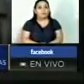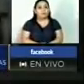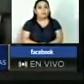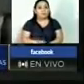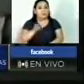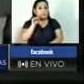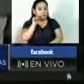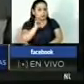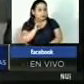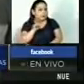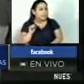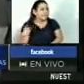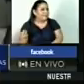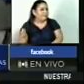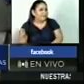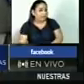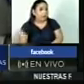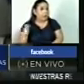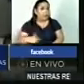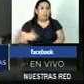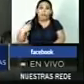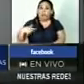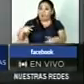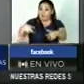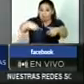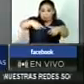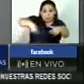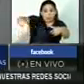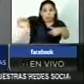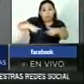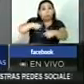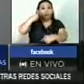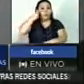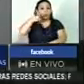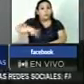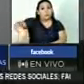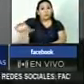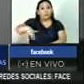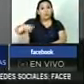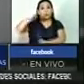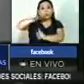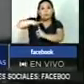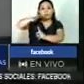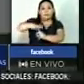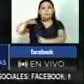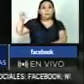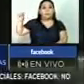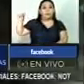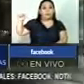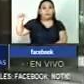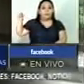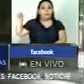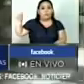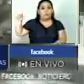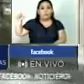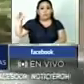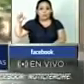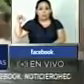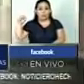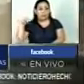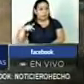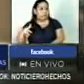Estos son los estragos que causaron las lluvias en la residencial Santa Lucía de Hilo Pango. La situación